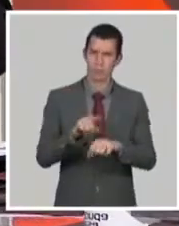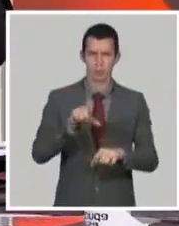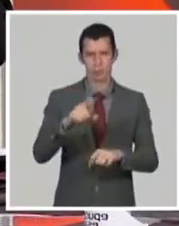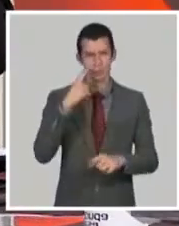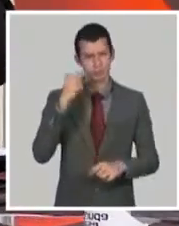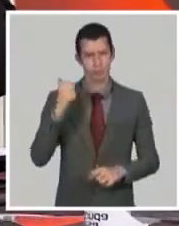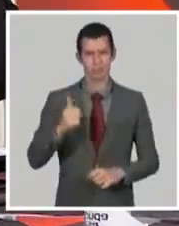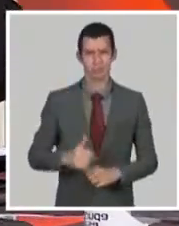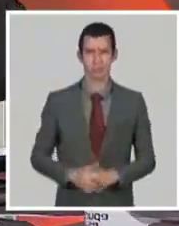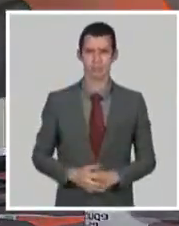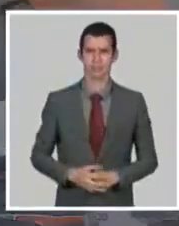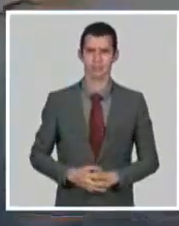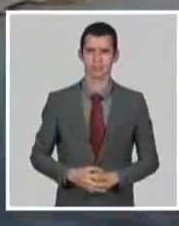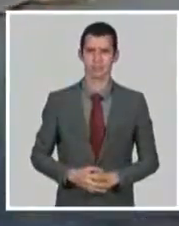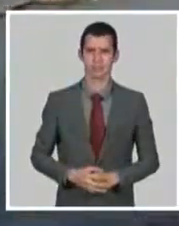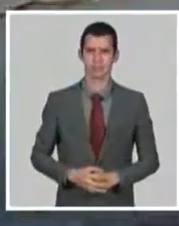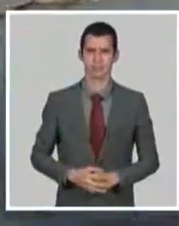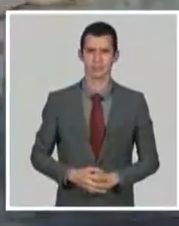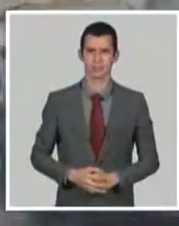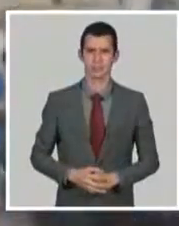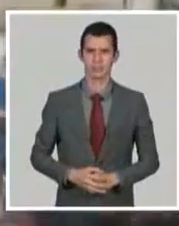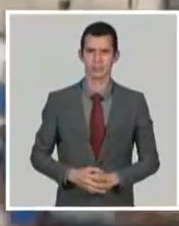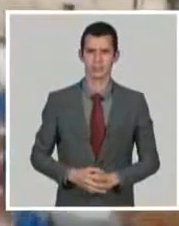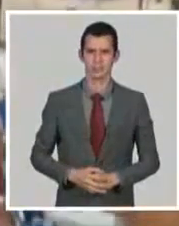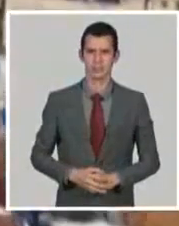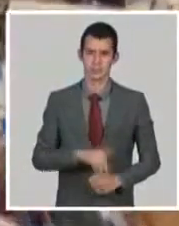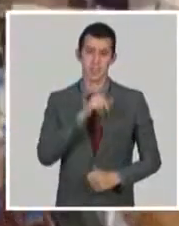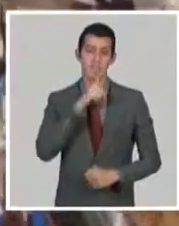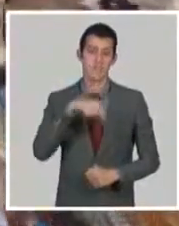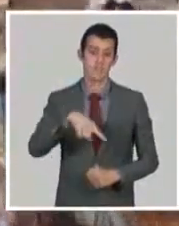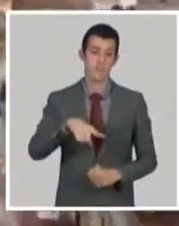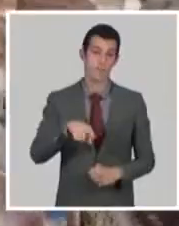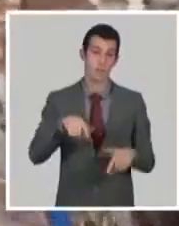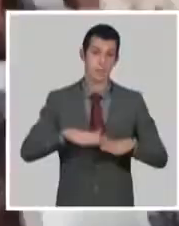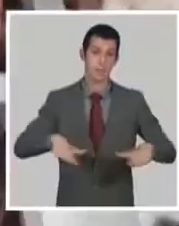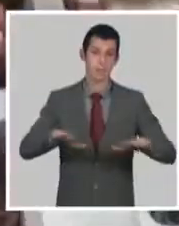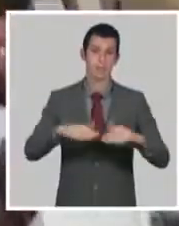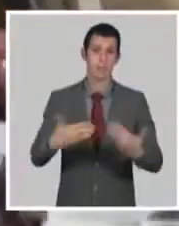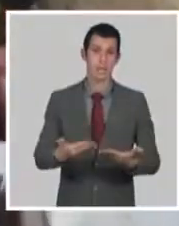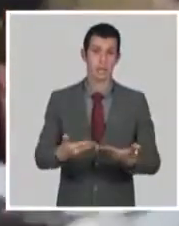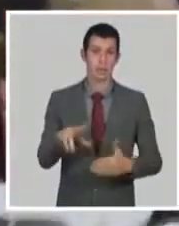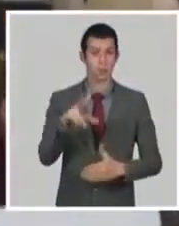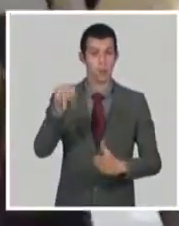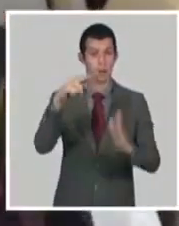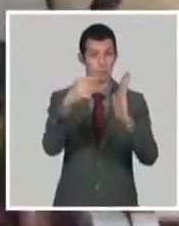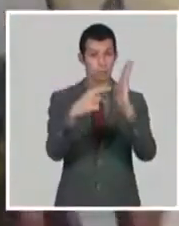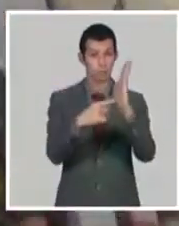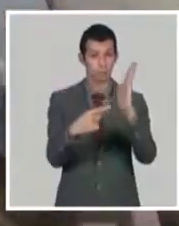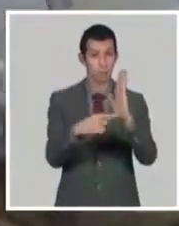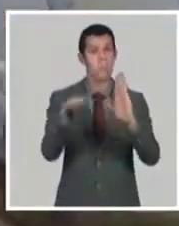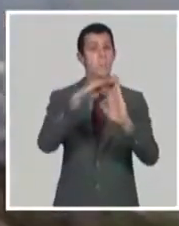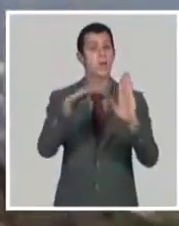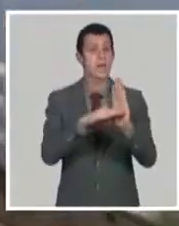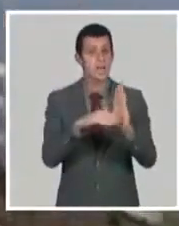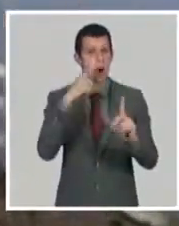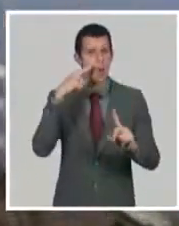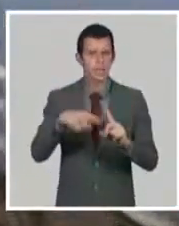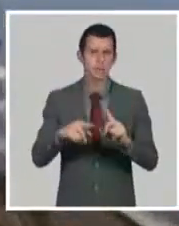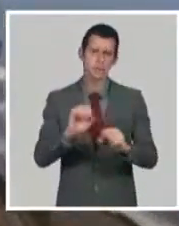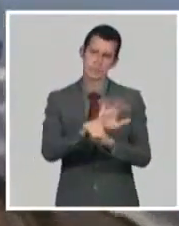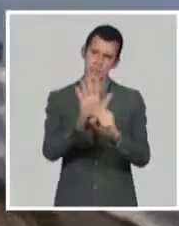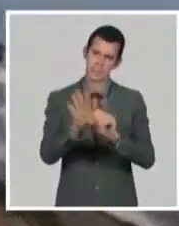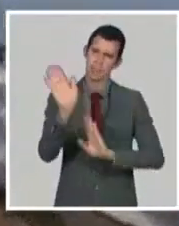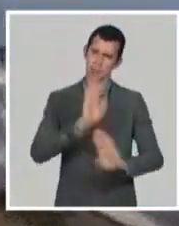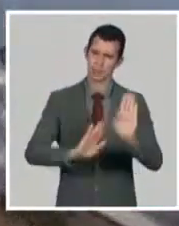nosotros. Este viernes en la mesa redonda, nuevas medidas en la capital para enfrentar la